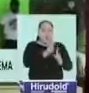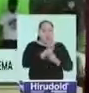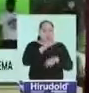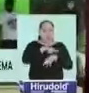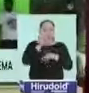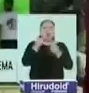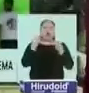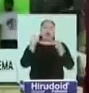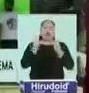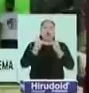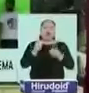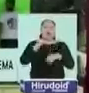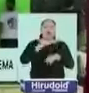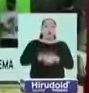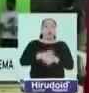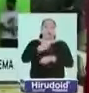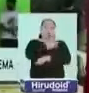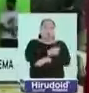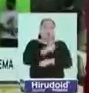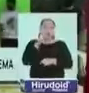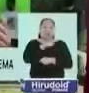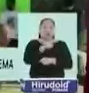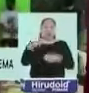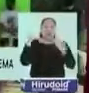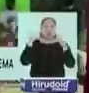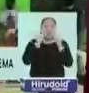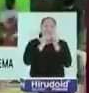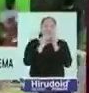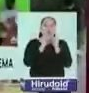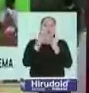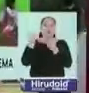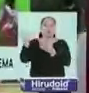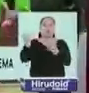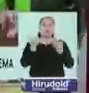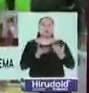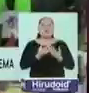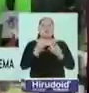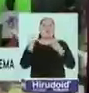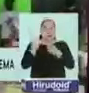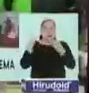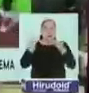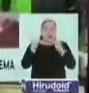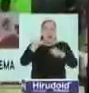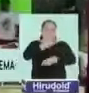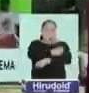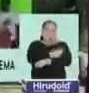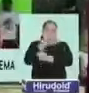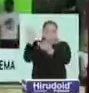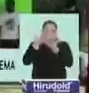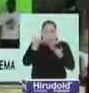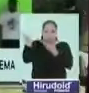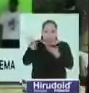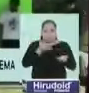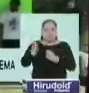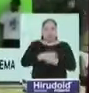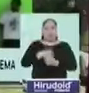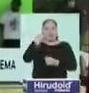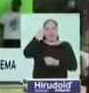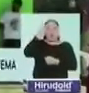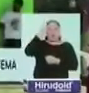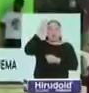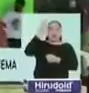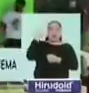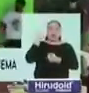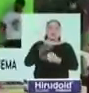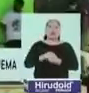por hecho que la gente dice, sí, me voy a poner las 2 dosis y ya todo está perfecto. Hemos tenido que superar una serie de reparos en torno a que la